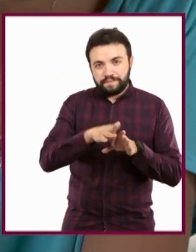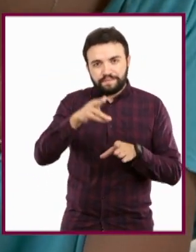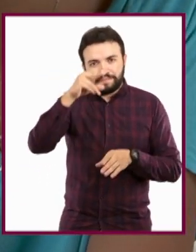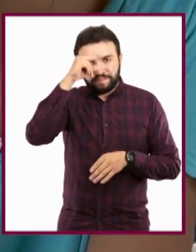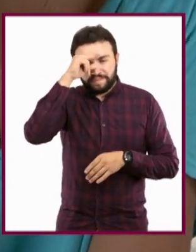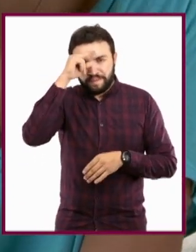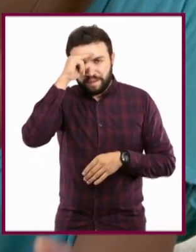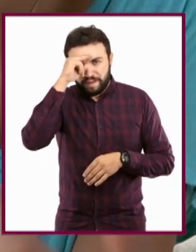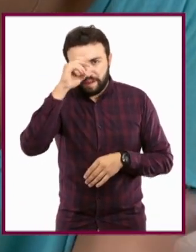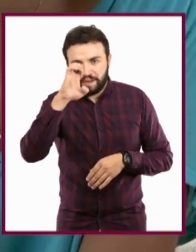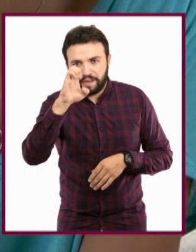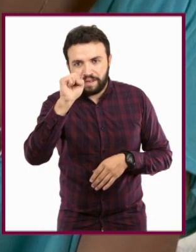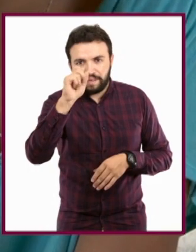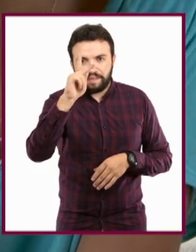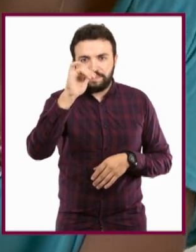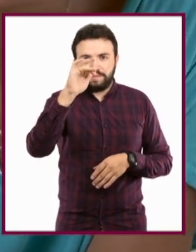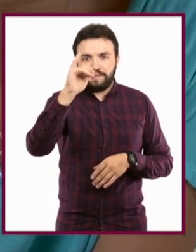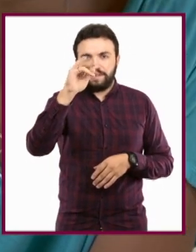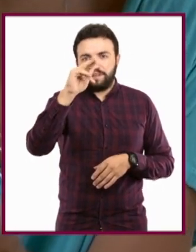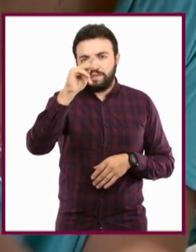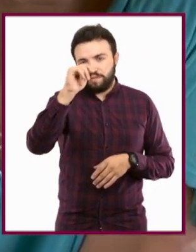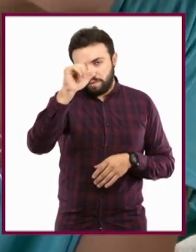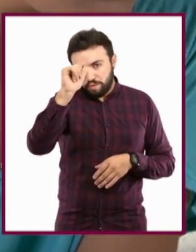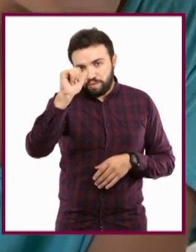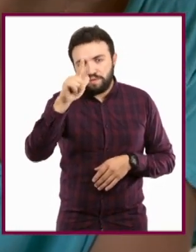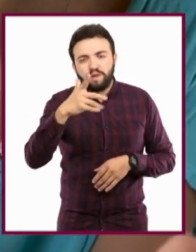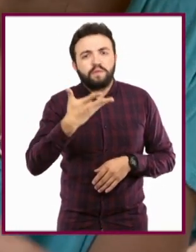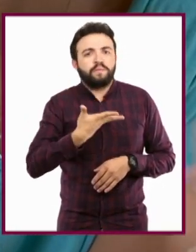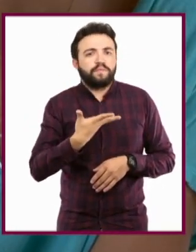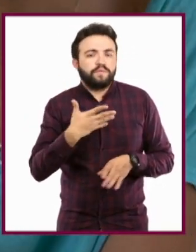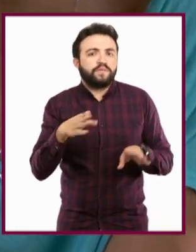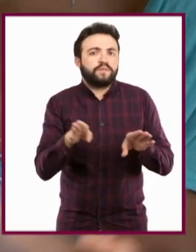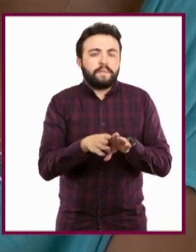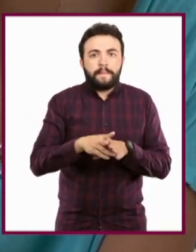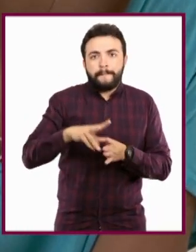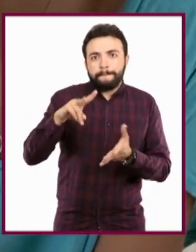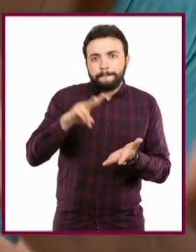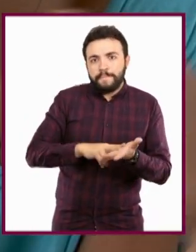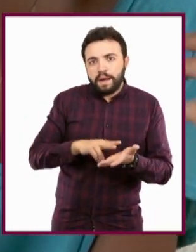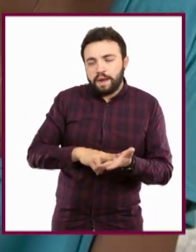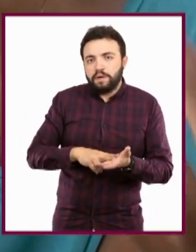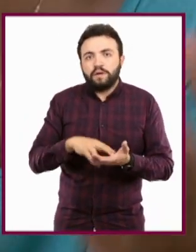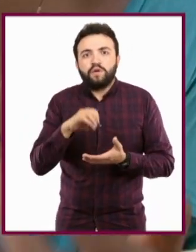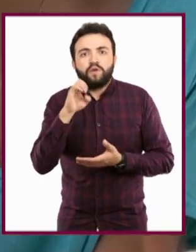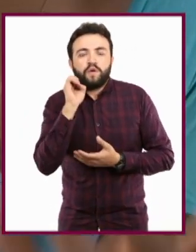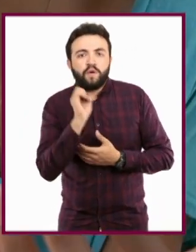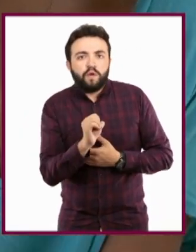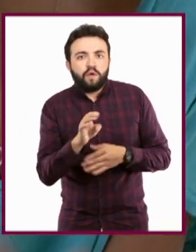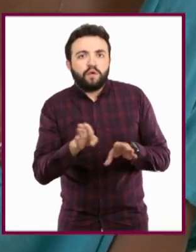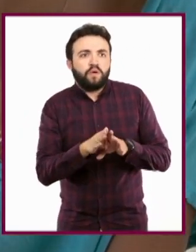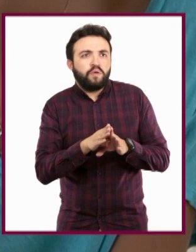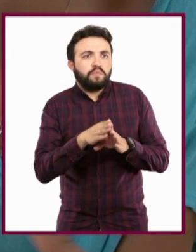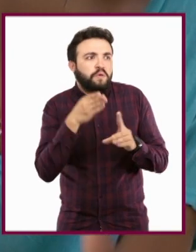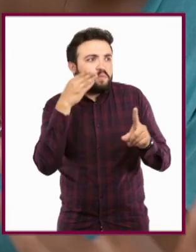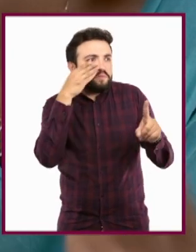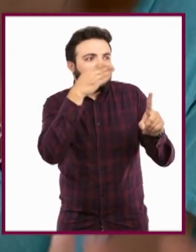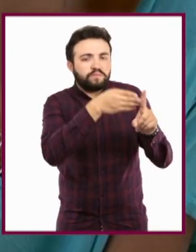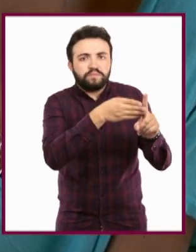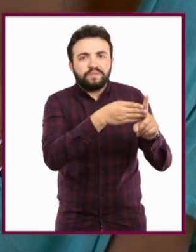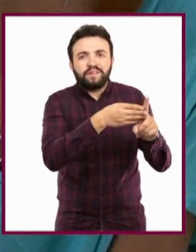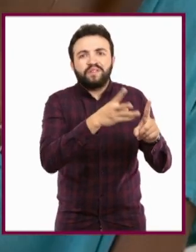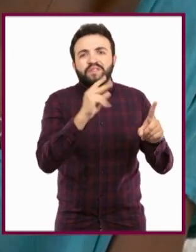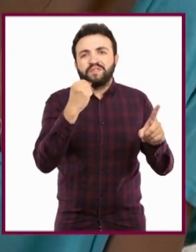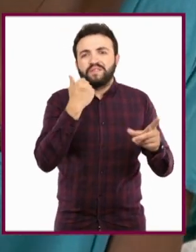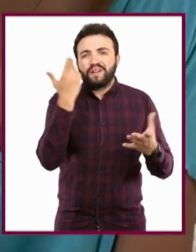espiritual desarrollada pueden sentirse inspiradas por los valores o por una visión. Además, son personas que se niegan a causar